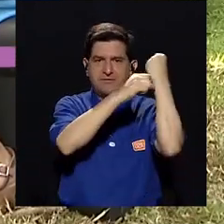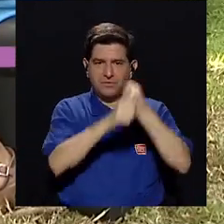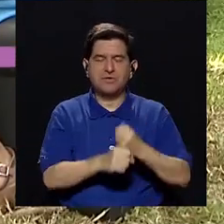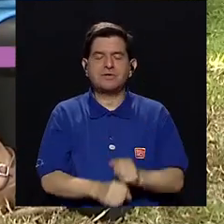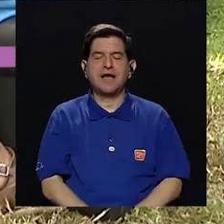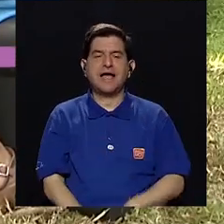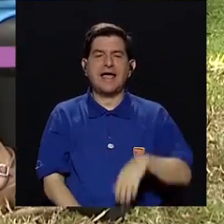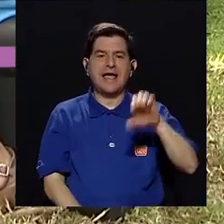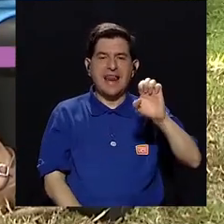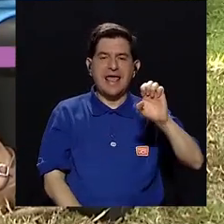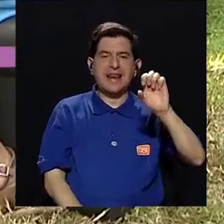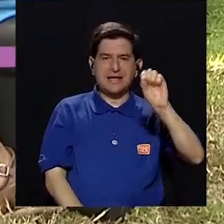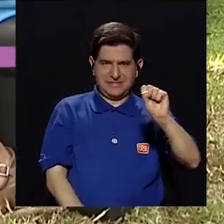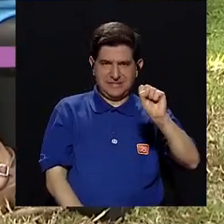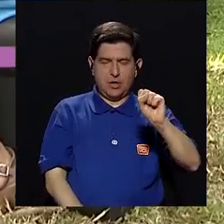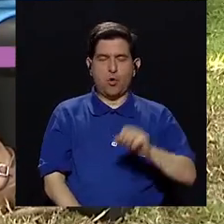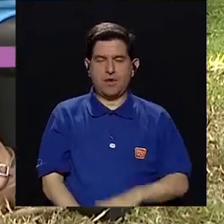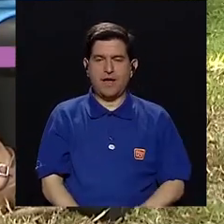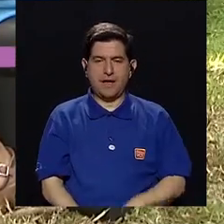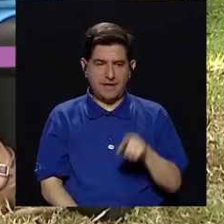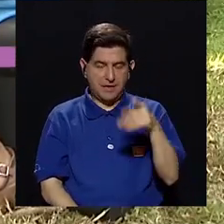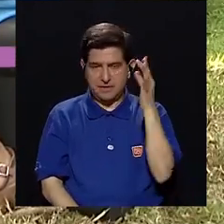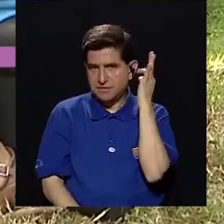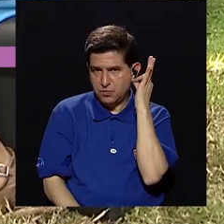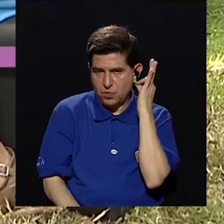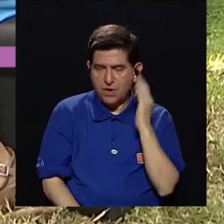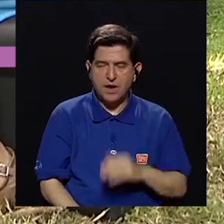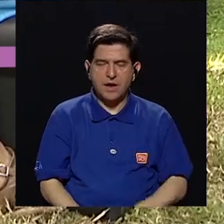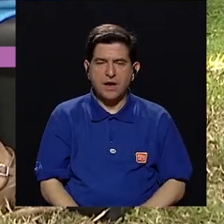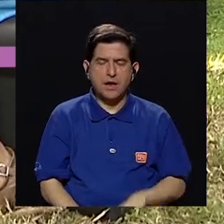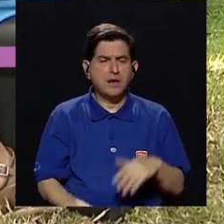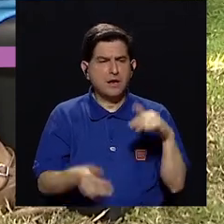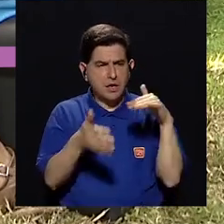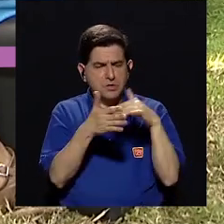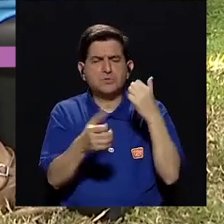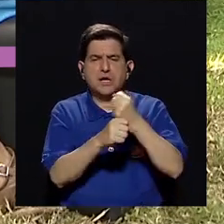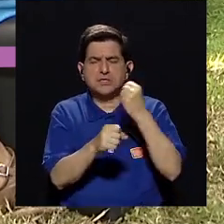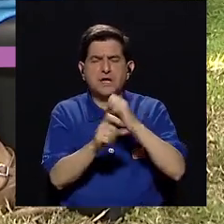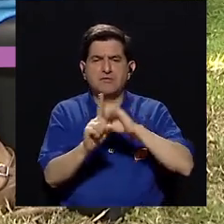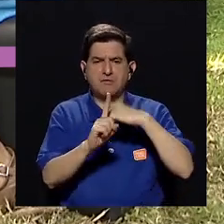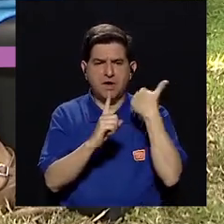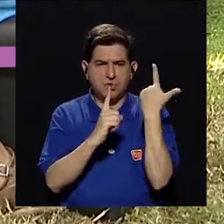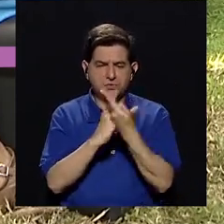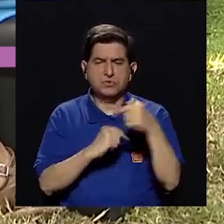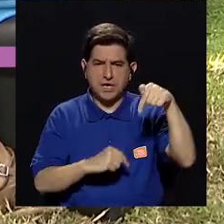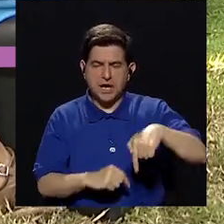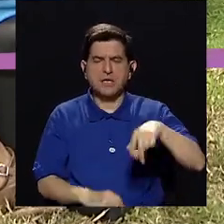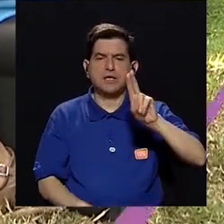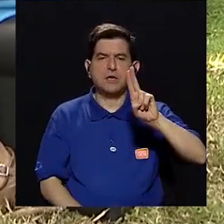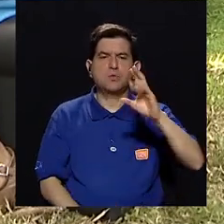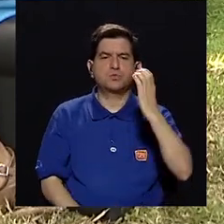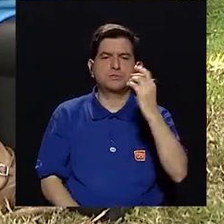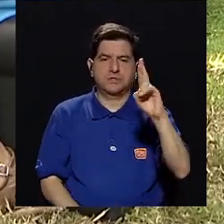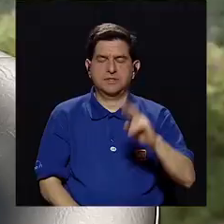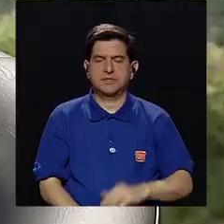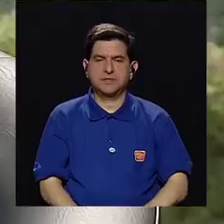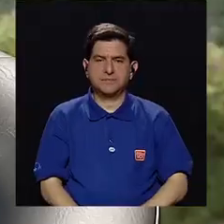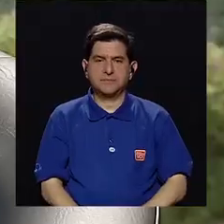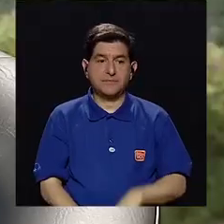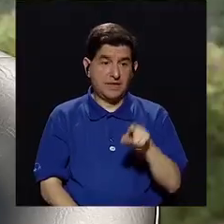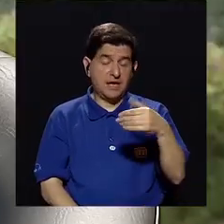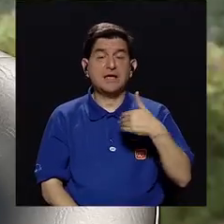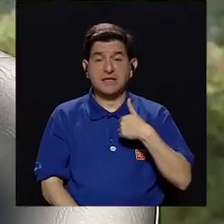doña elena se cura era una mujer que estudiaba trabajo social aquí en la universidad costa rica